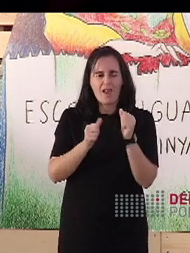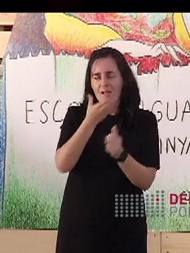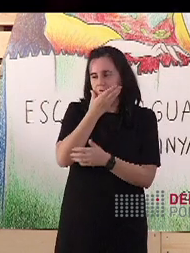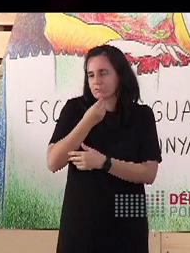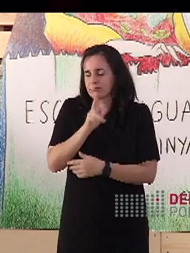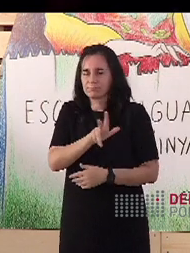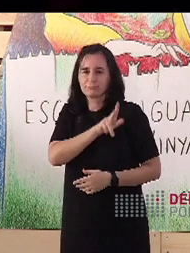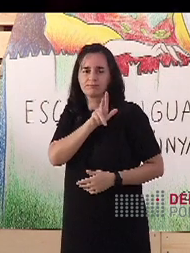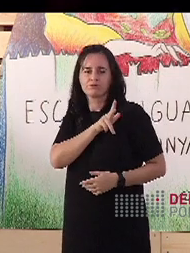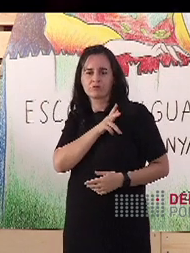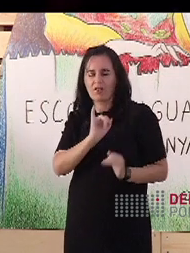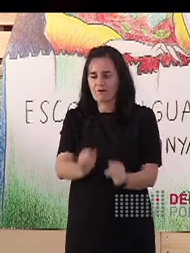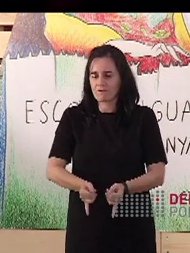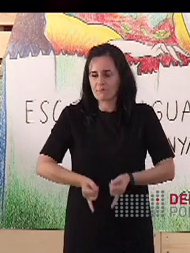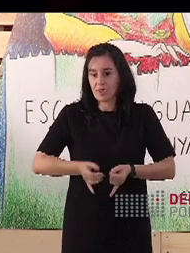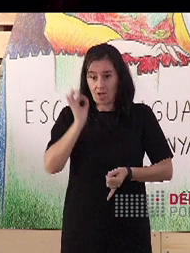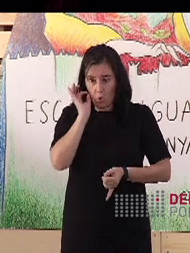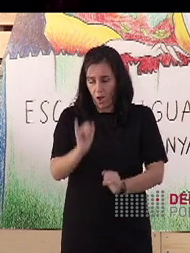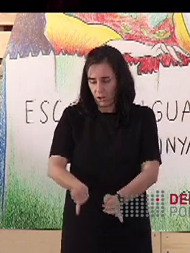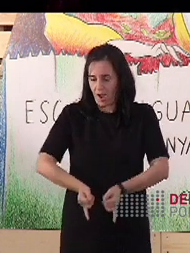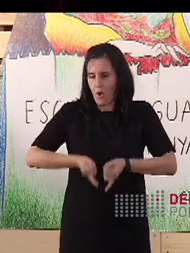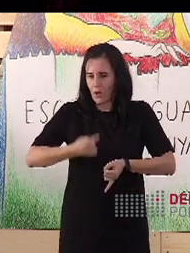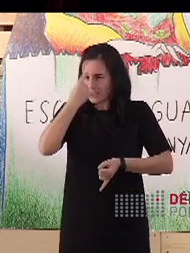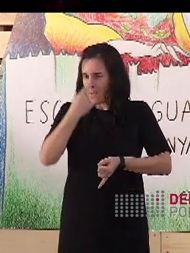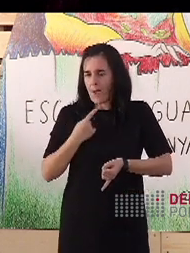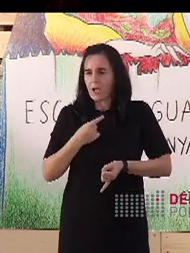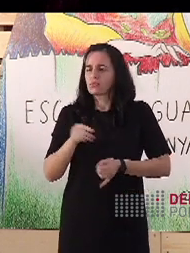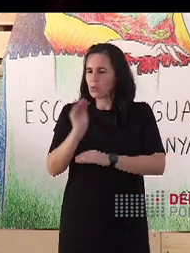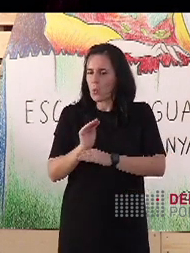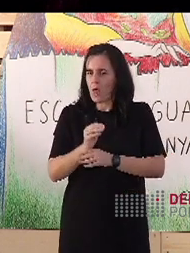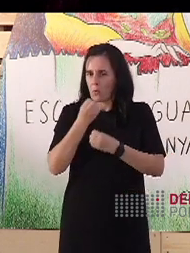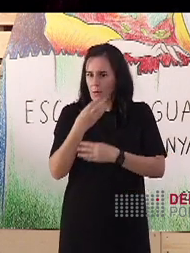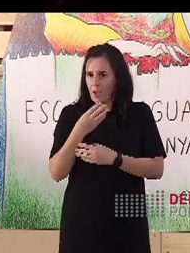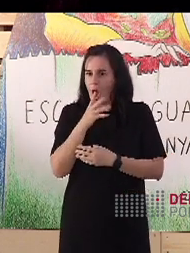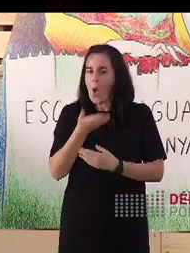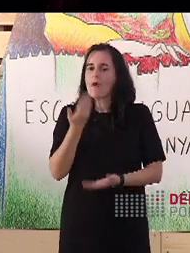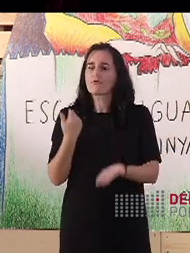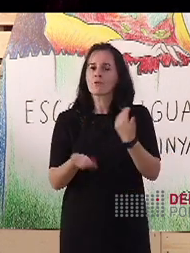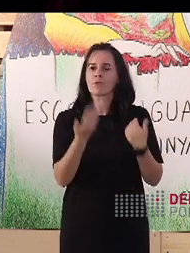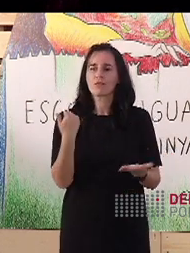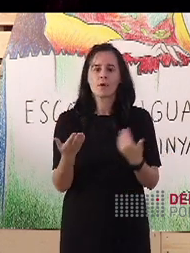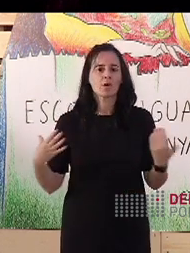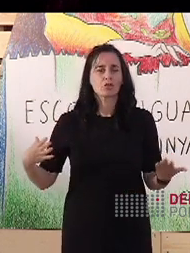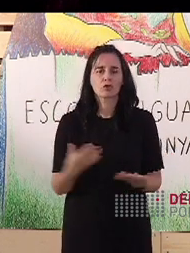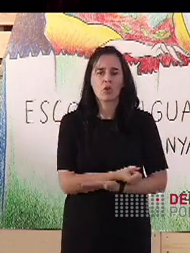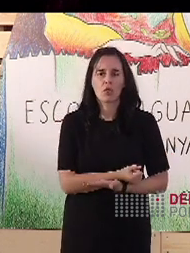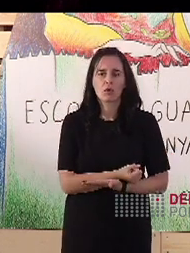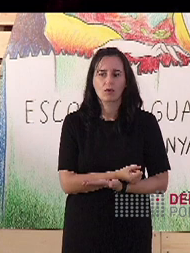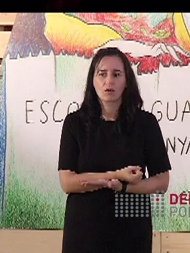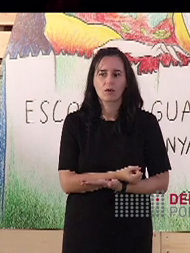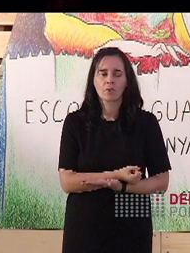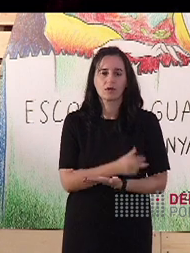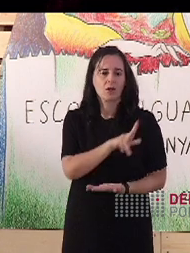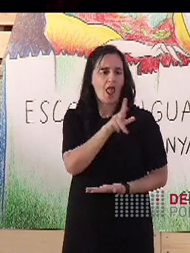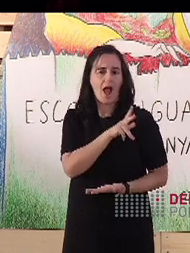glamour, los tacones, ella, toda la imagen súper cuidada. Vale, quitar todo eso, quitemos el glamour de la imagen. Vemos